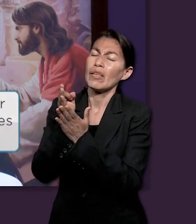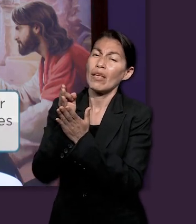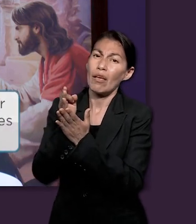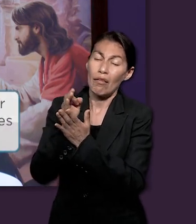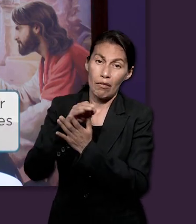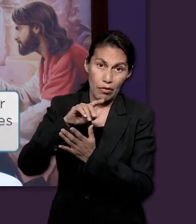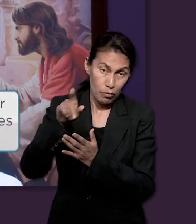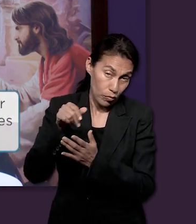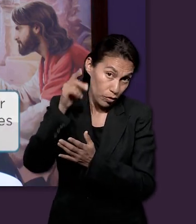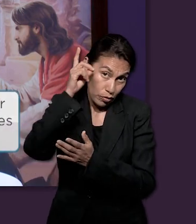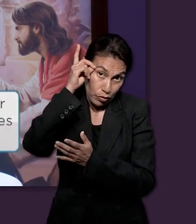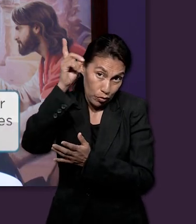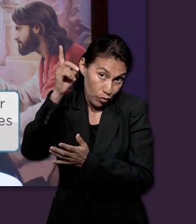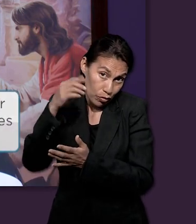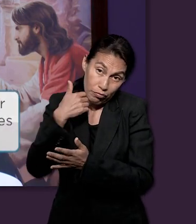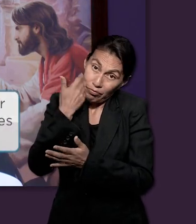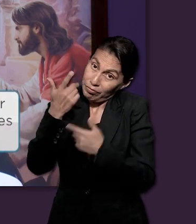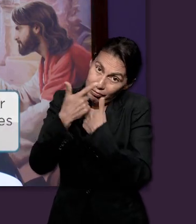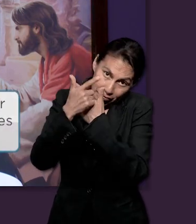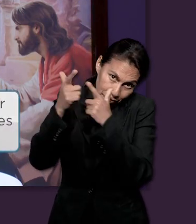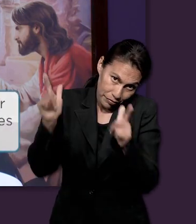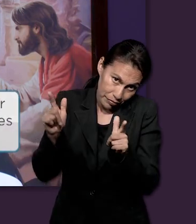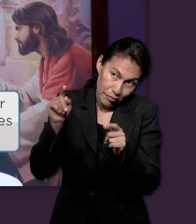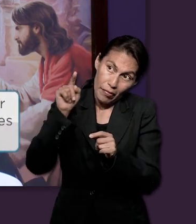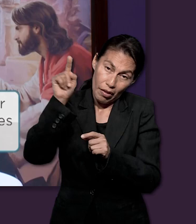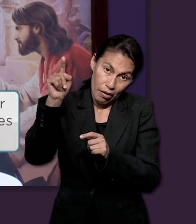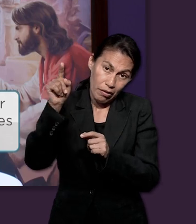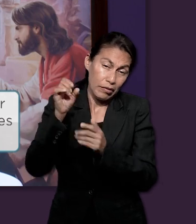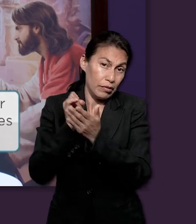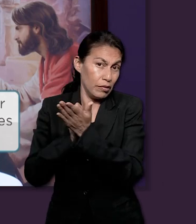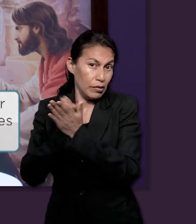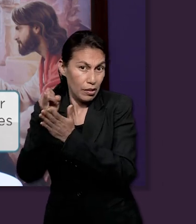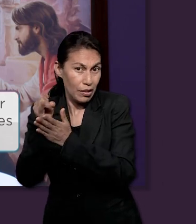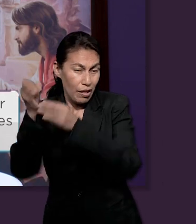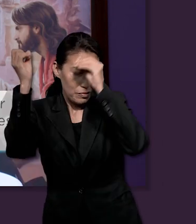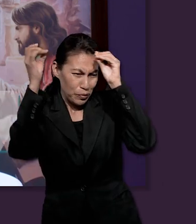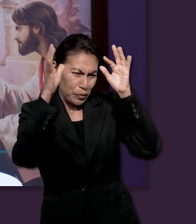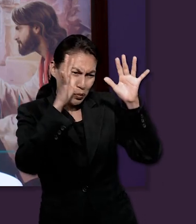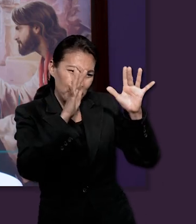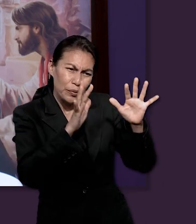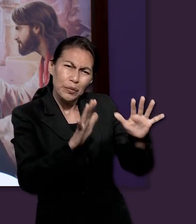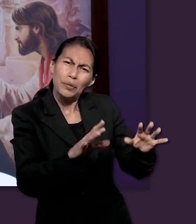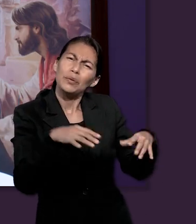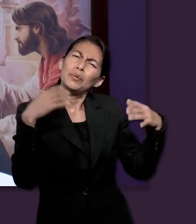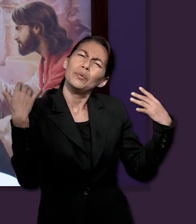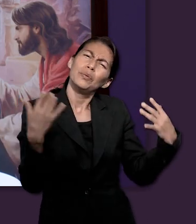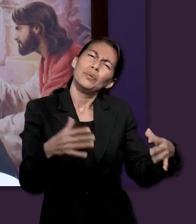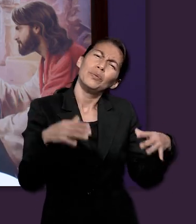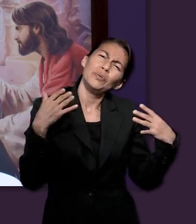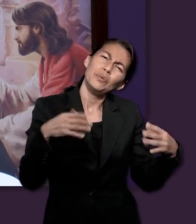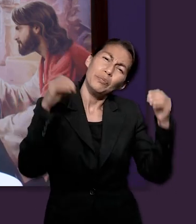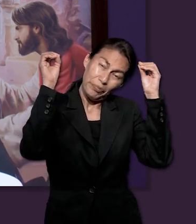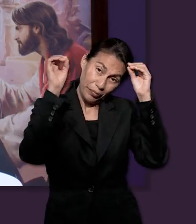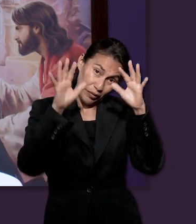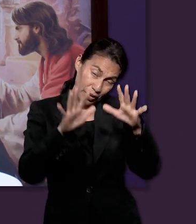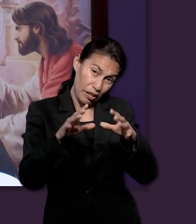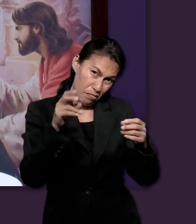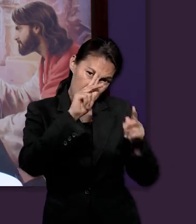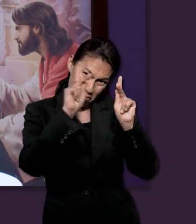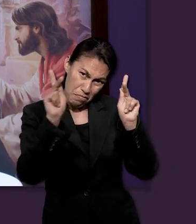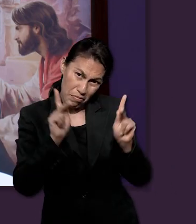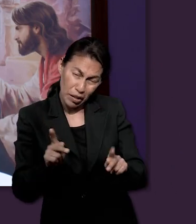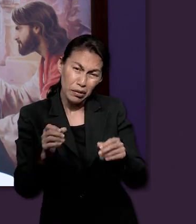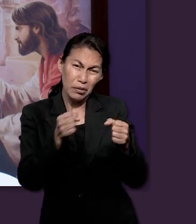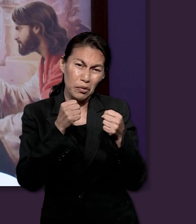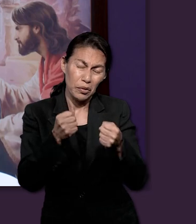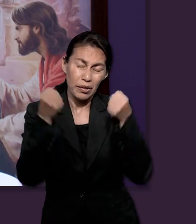divino providencia Dios lo decida, tú disfrutarás de la paz y de la seguridad de que el Señor está contigo.